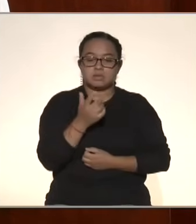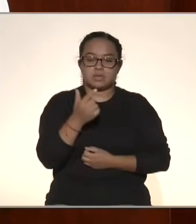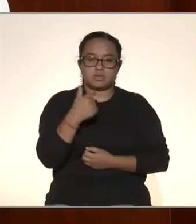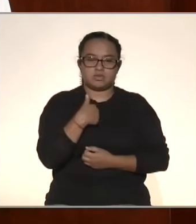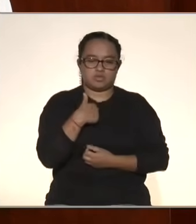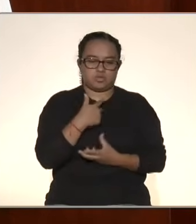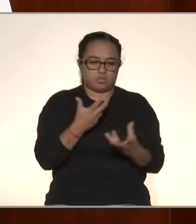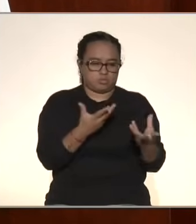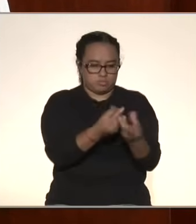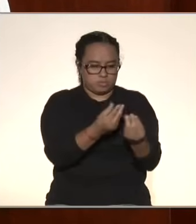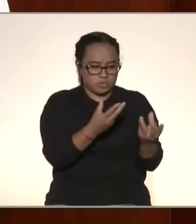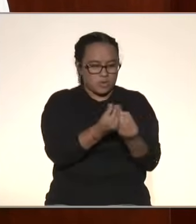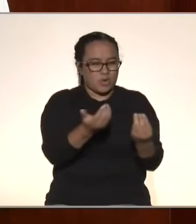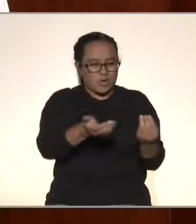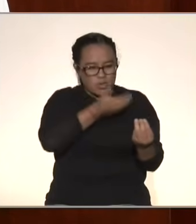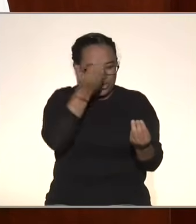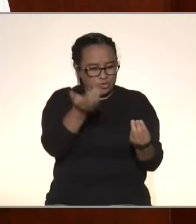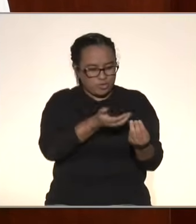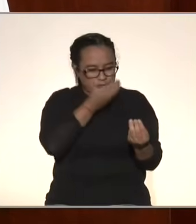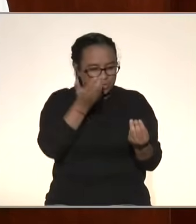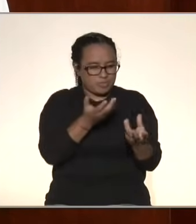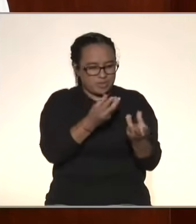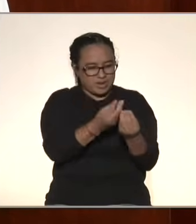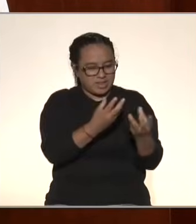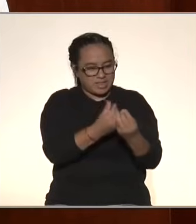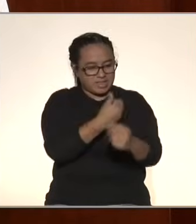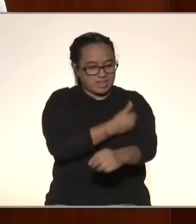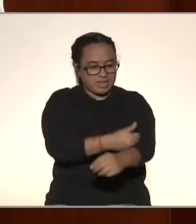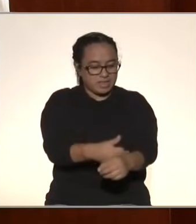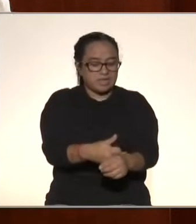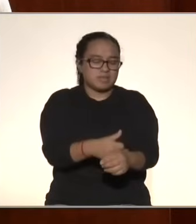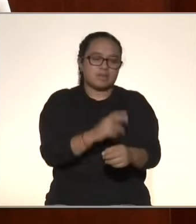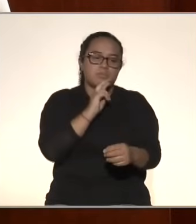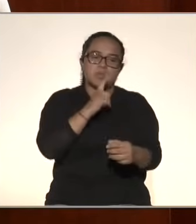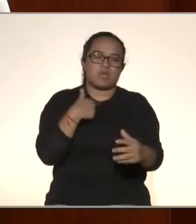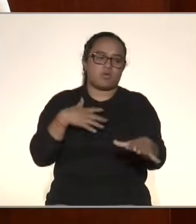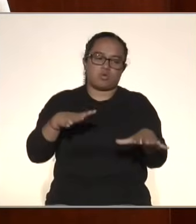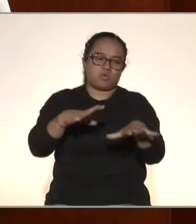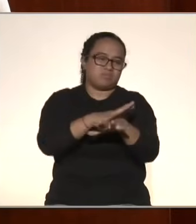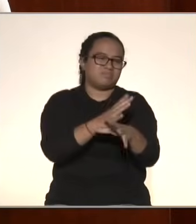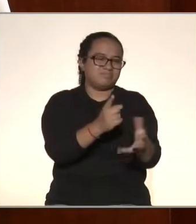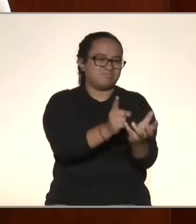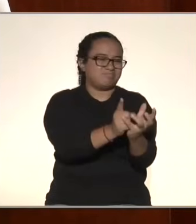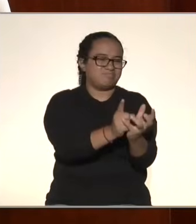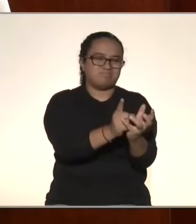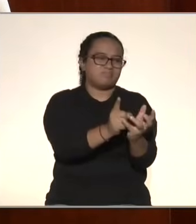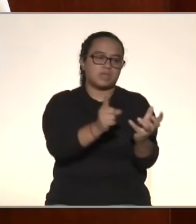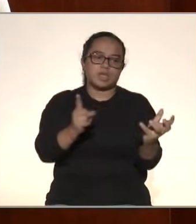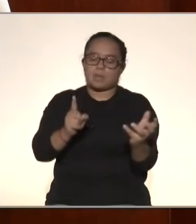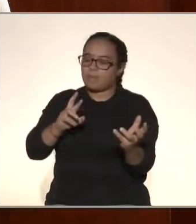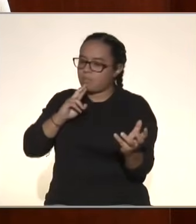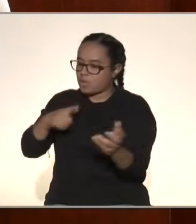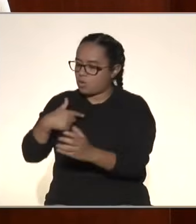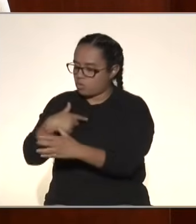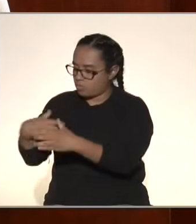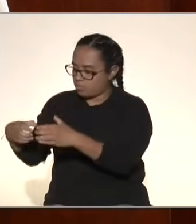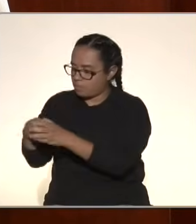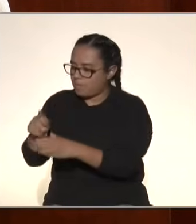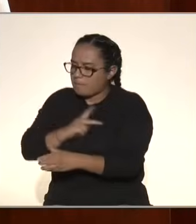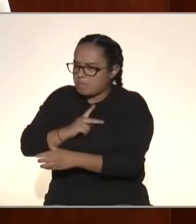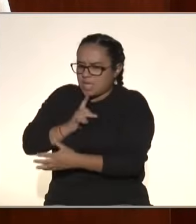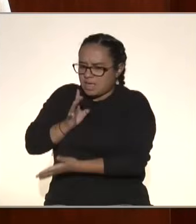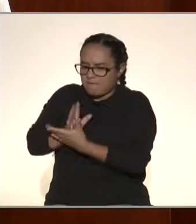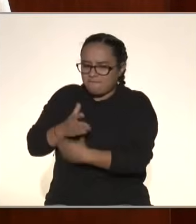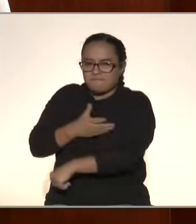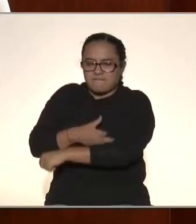esa tradición de reunirme con toda la familia por reunirme solamente con mi familia,